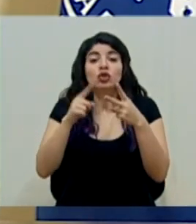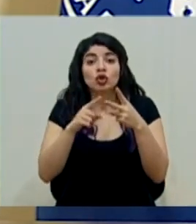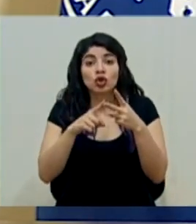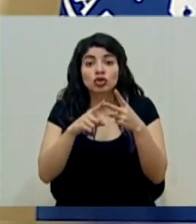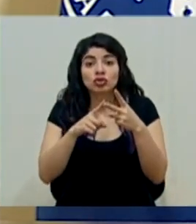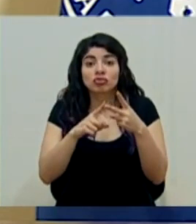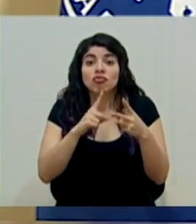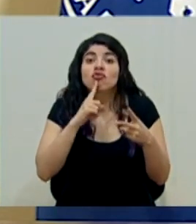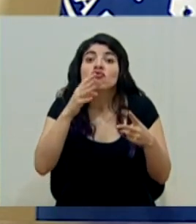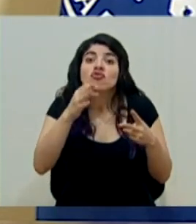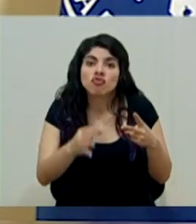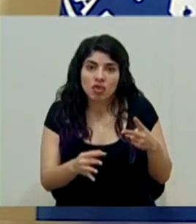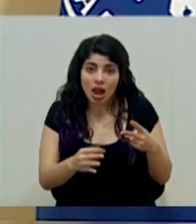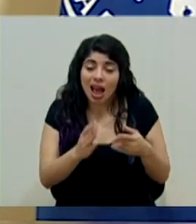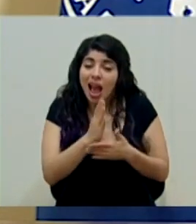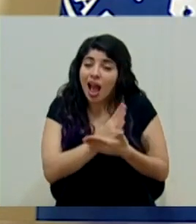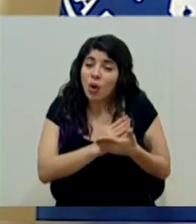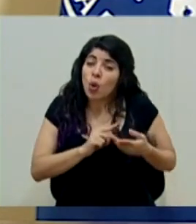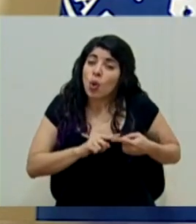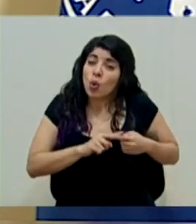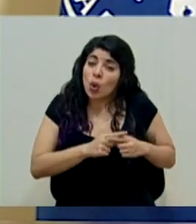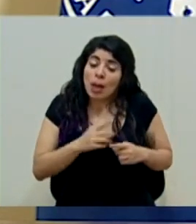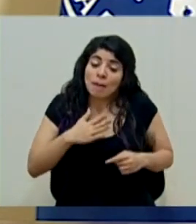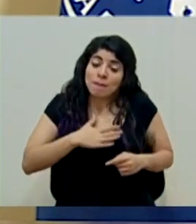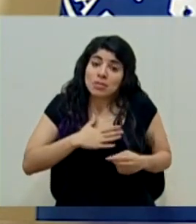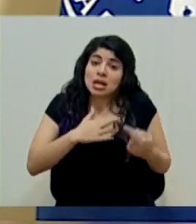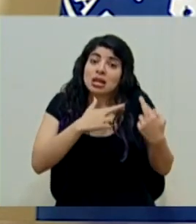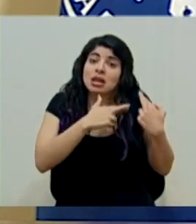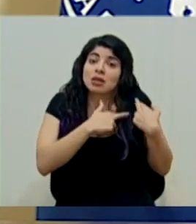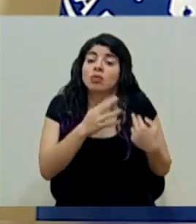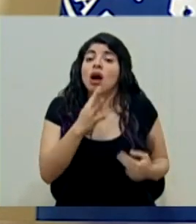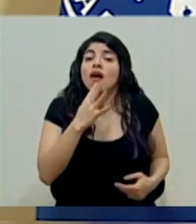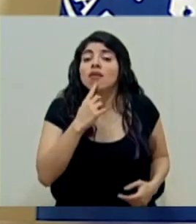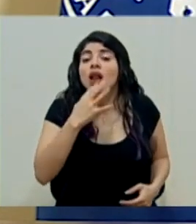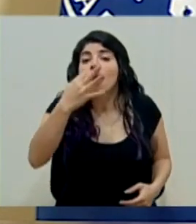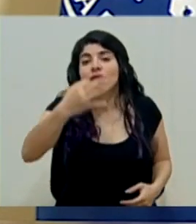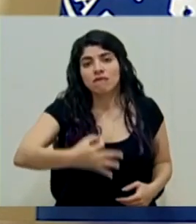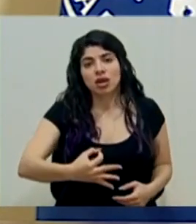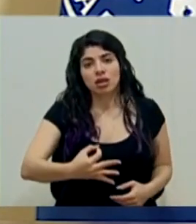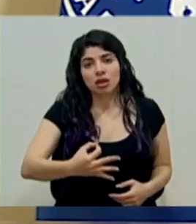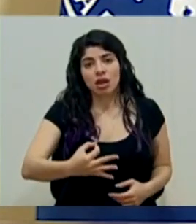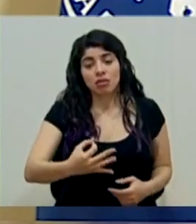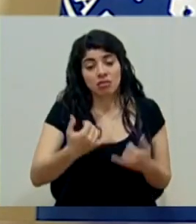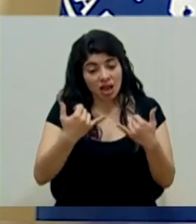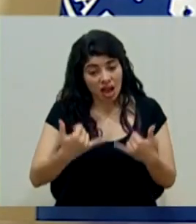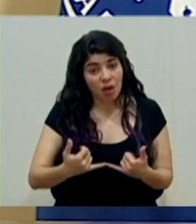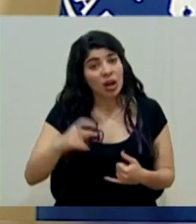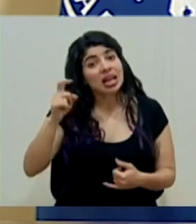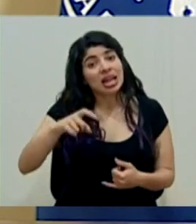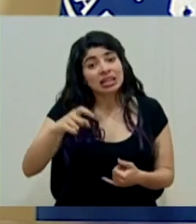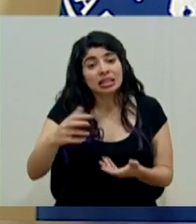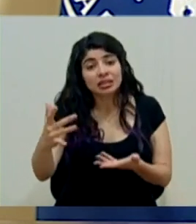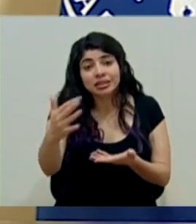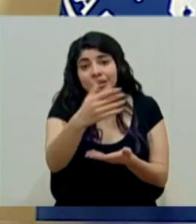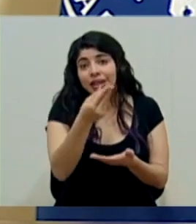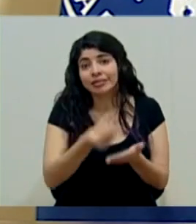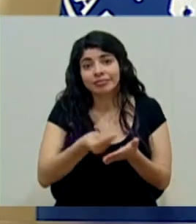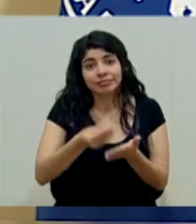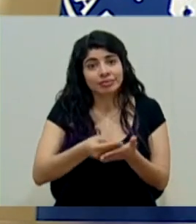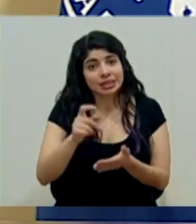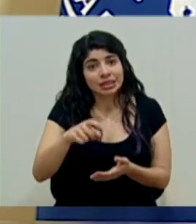siendo realistas, y por doloroso que es, pero mi responsabilidad es hablar con la verdad, necesitamos ingresos.